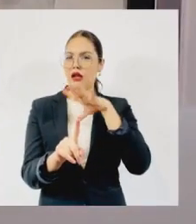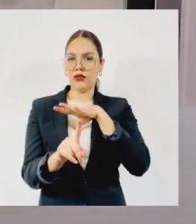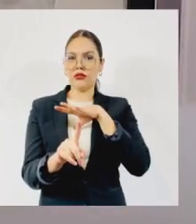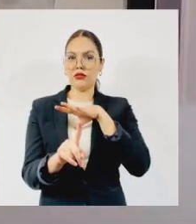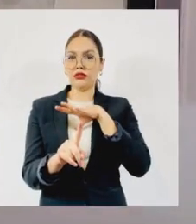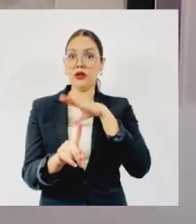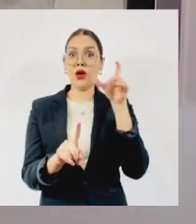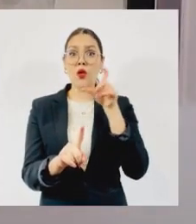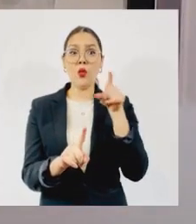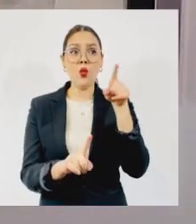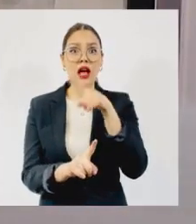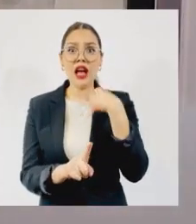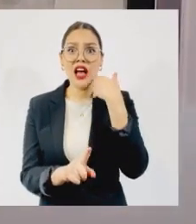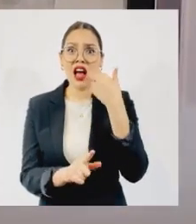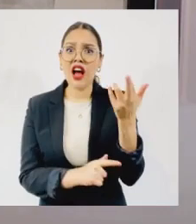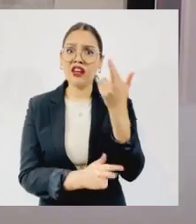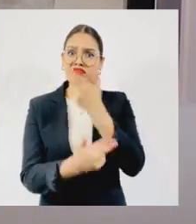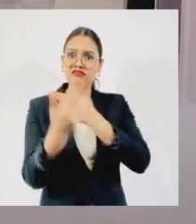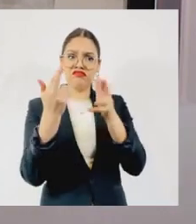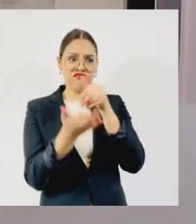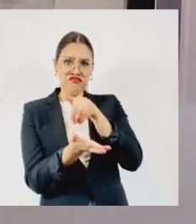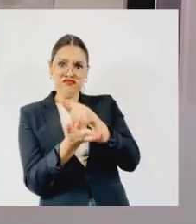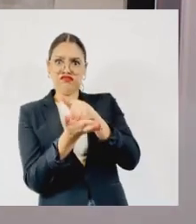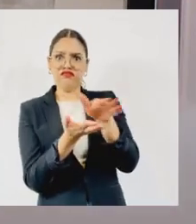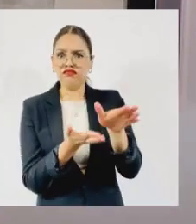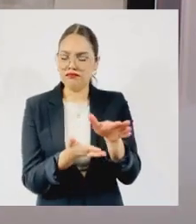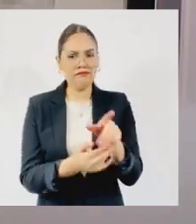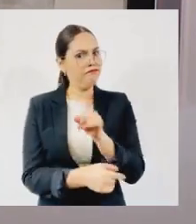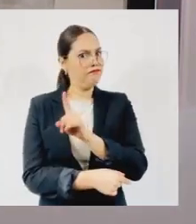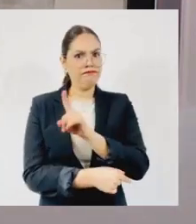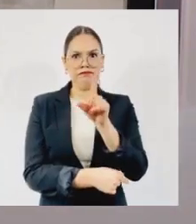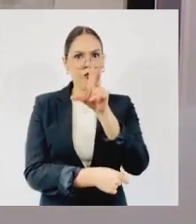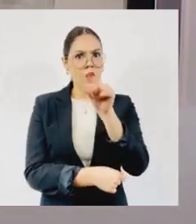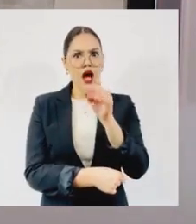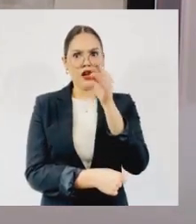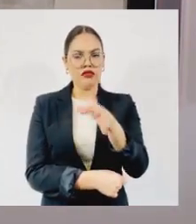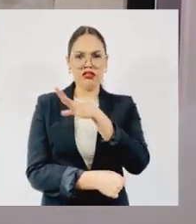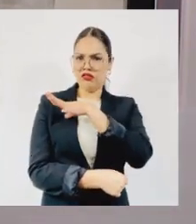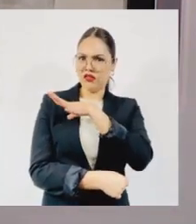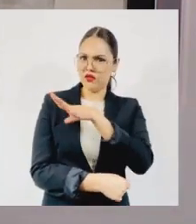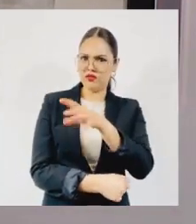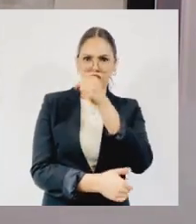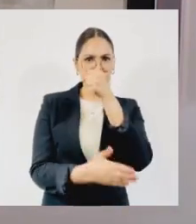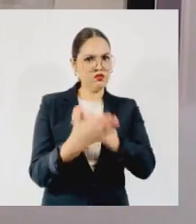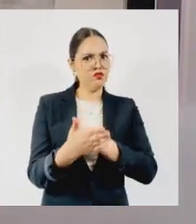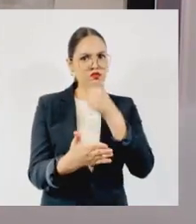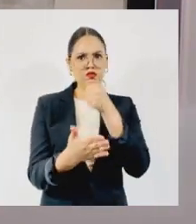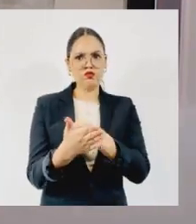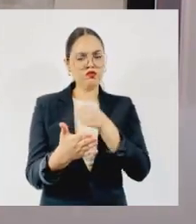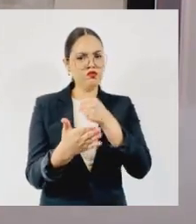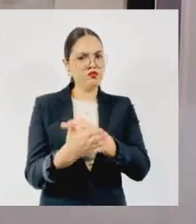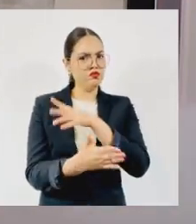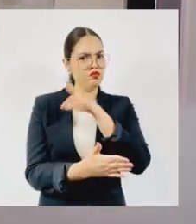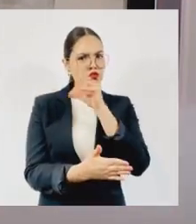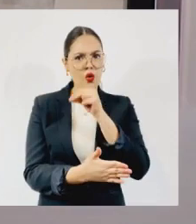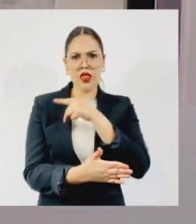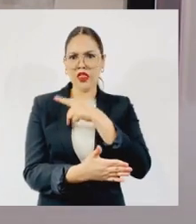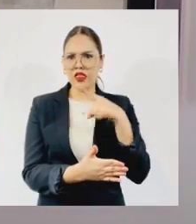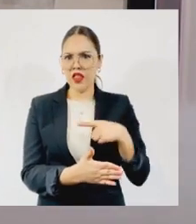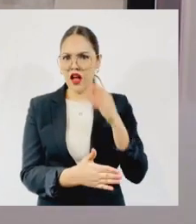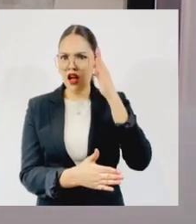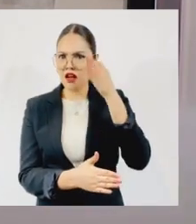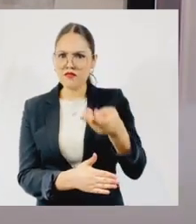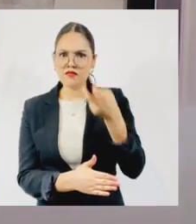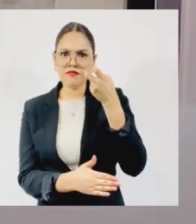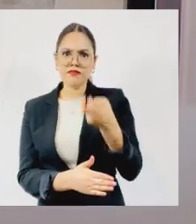tienes que resistir el embate de quererte regresar a esos roles y